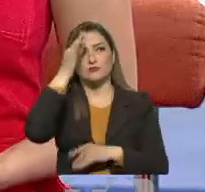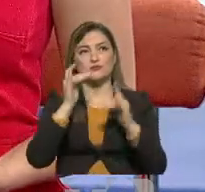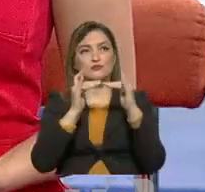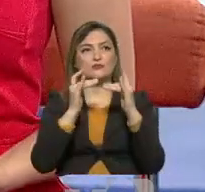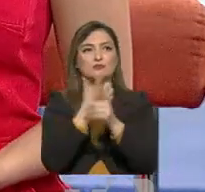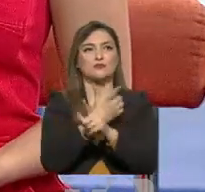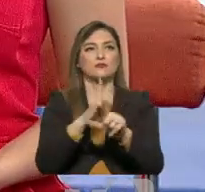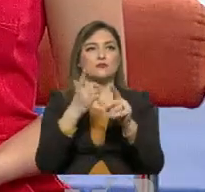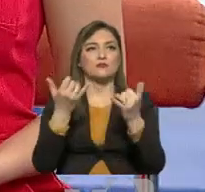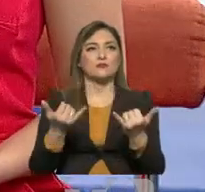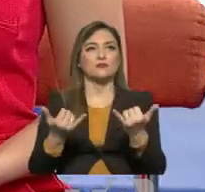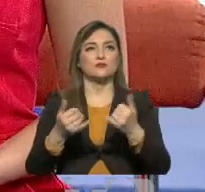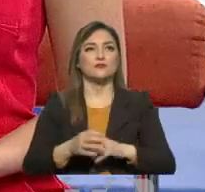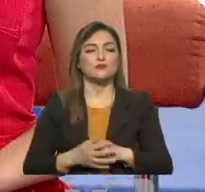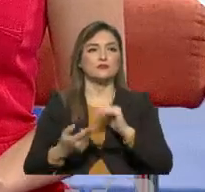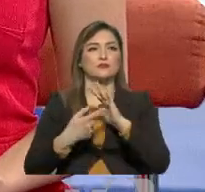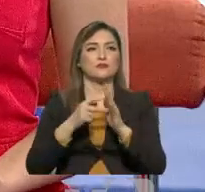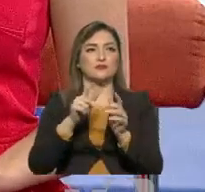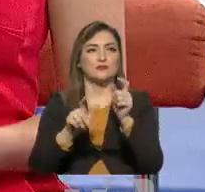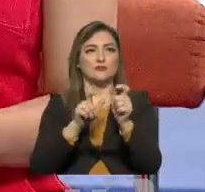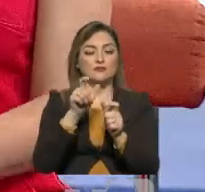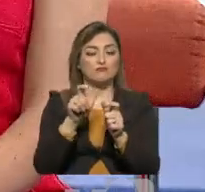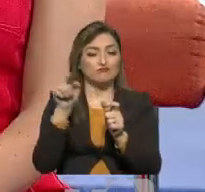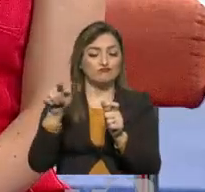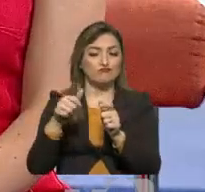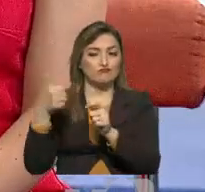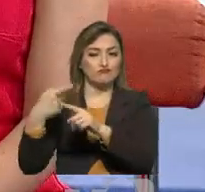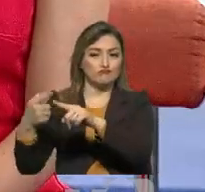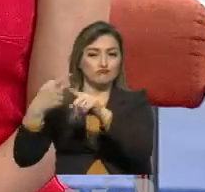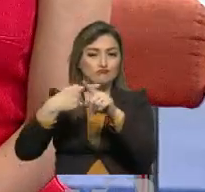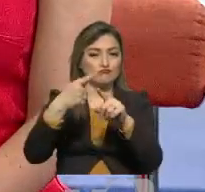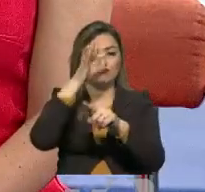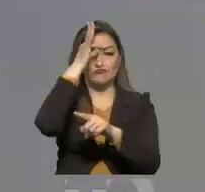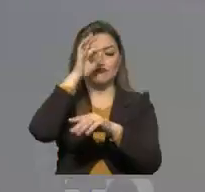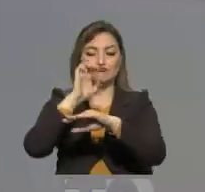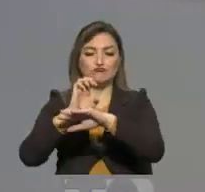disponibles en la actualidad, lo que permite recibir a pacientes derivados de otras partes del país.